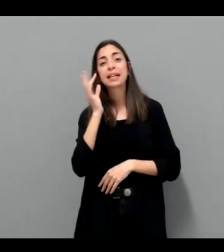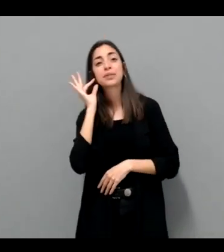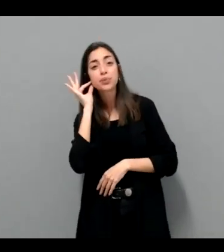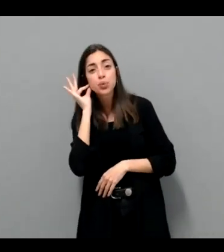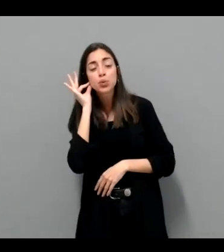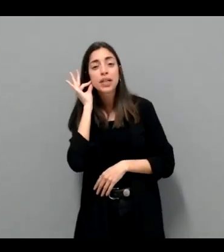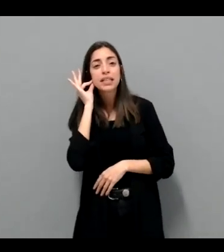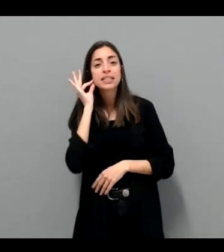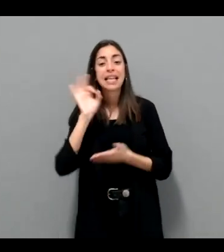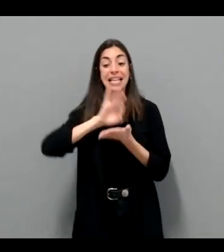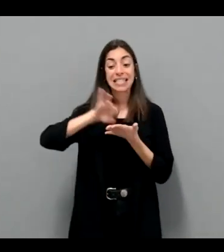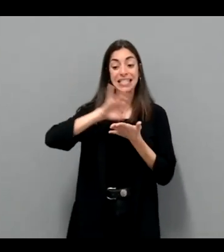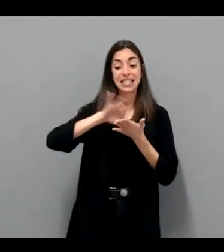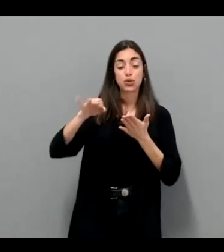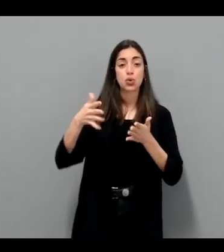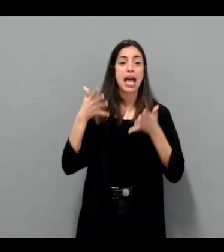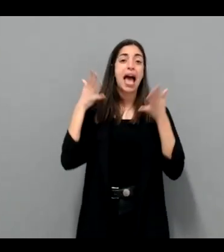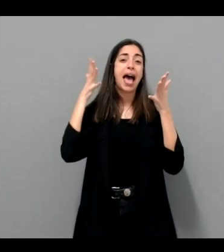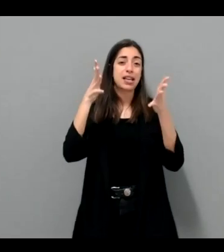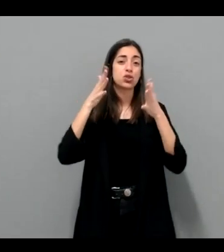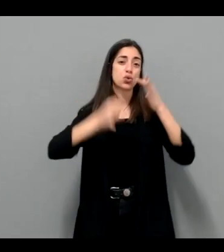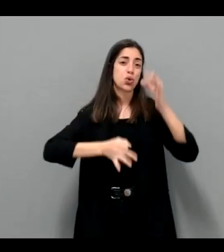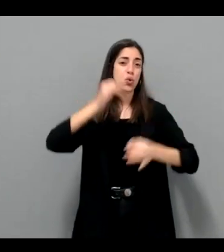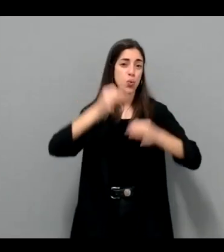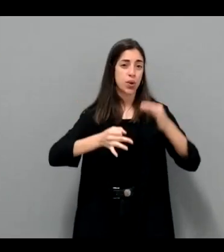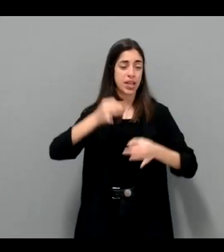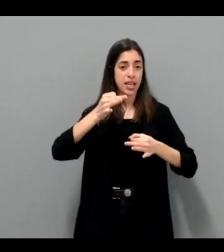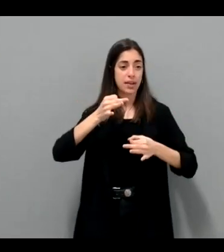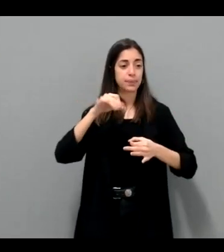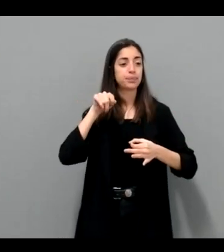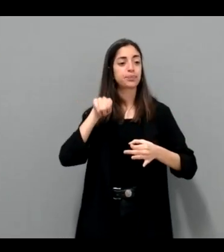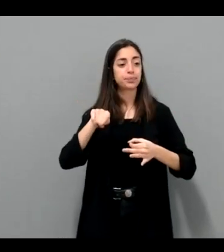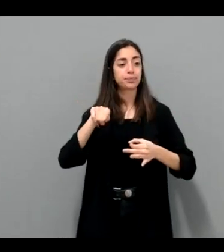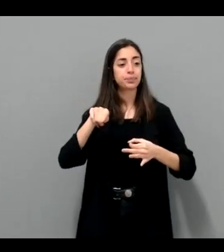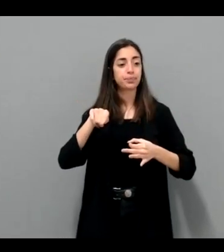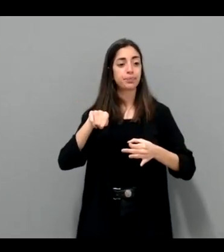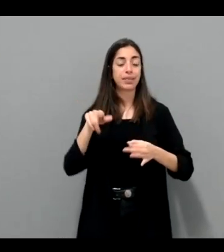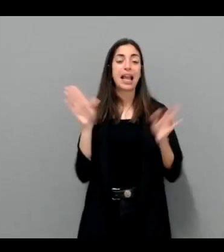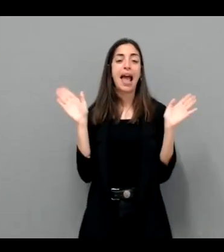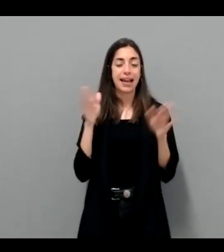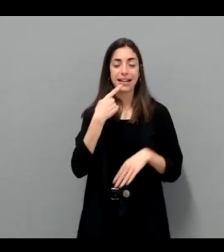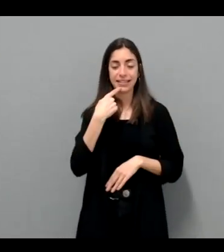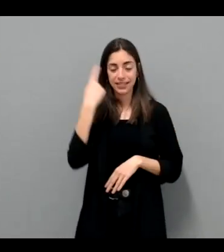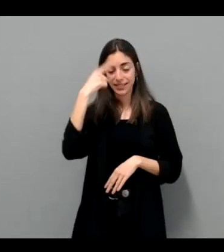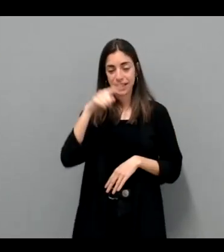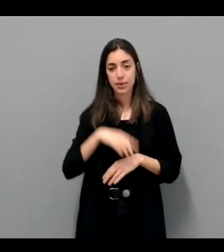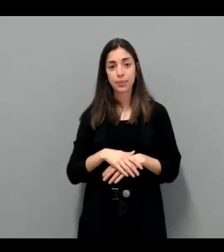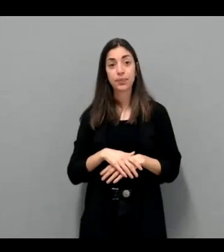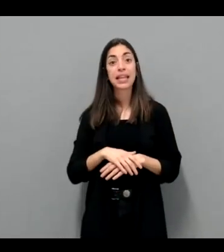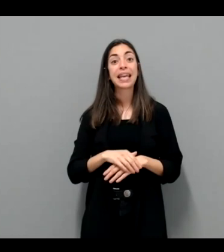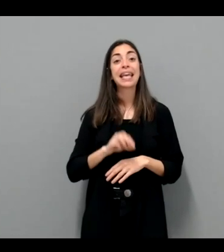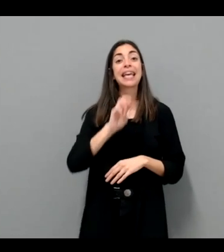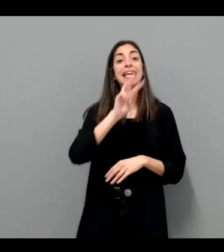servicio de asesoría jurídica, que de eso bien sabes, Ángeles, de las cuales el